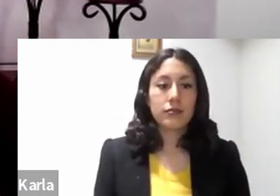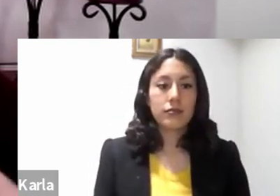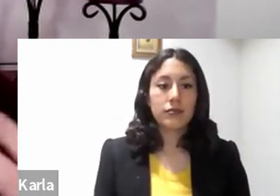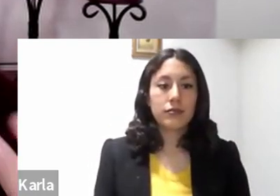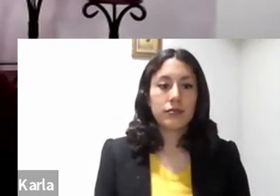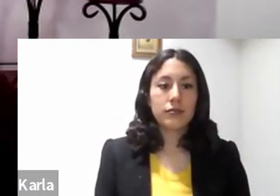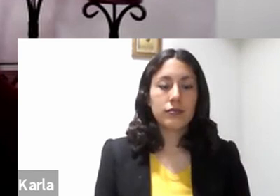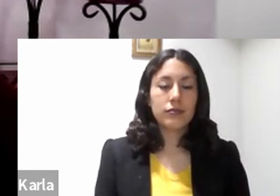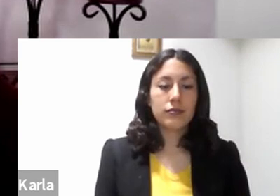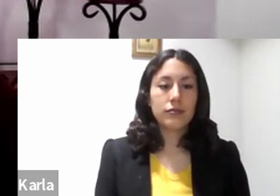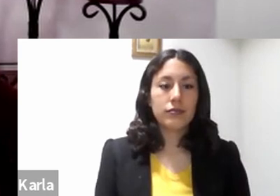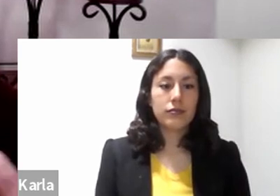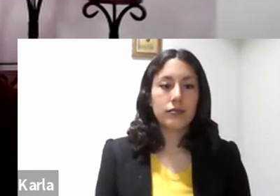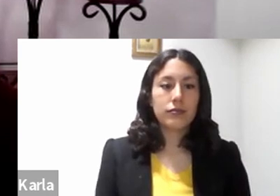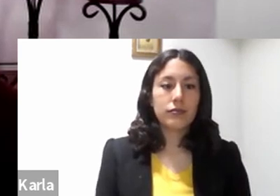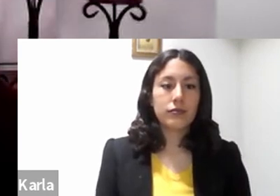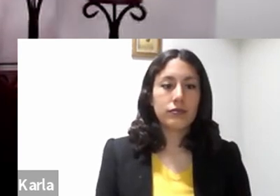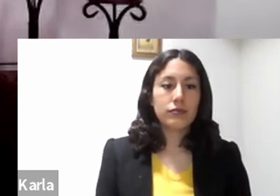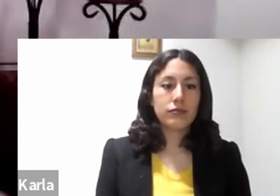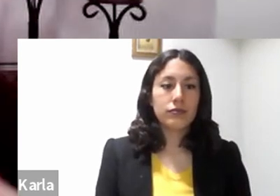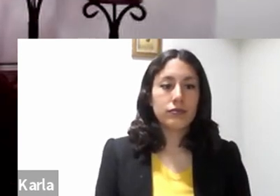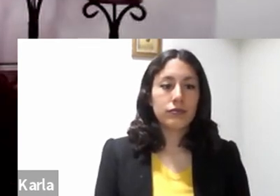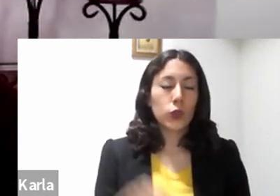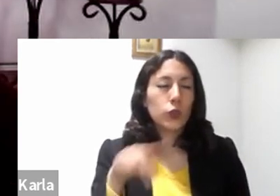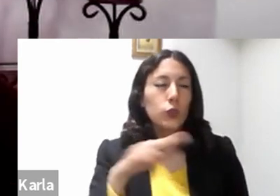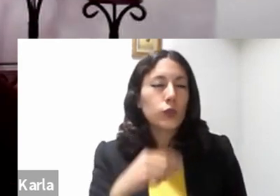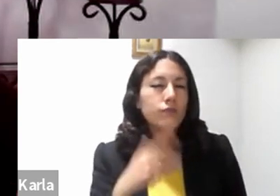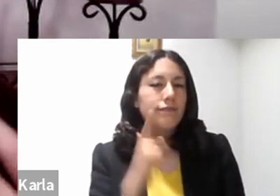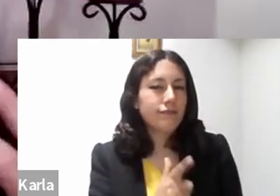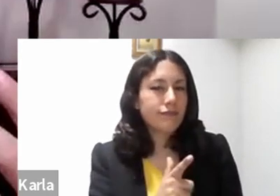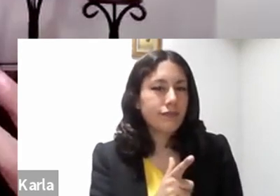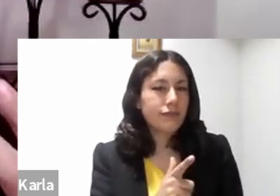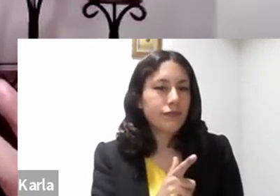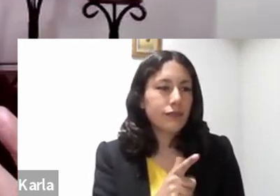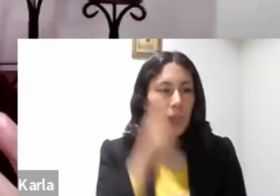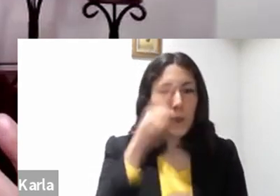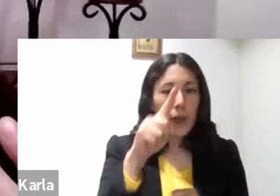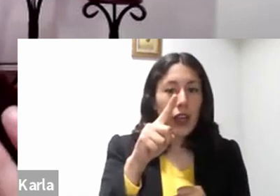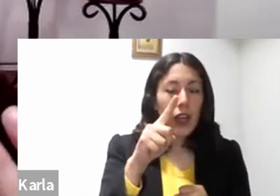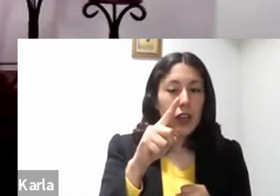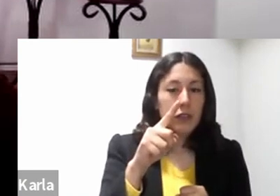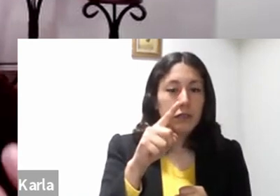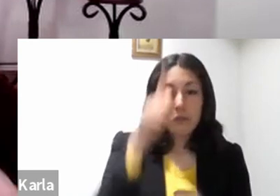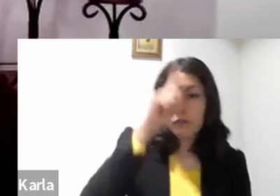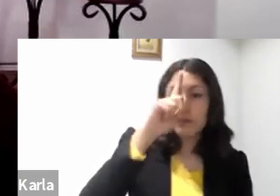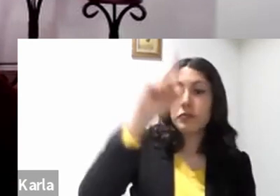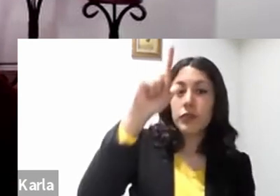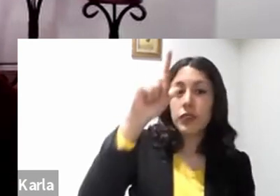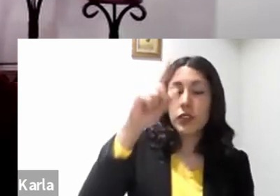podemos hacer cosas para siempre mantenerla viva para siempre mantenerla activa